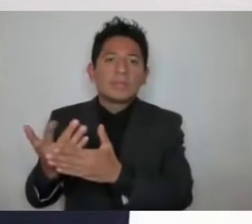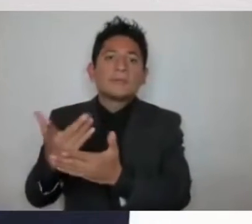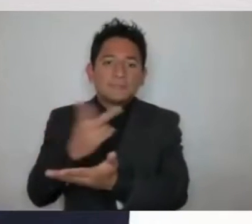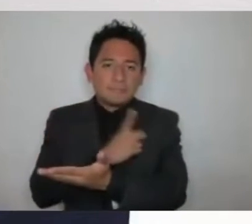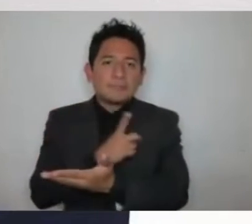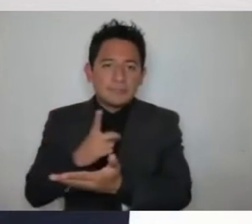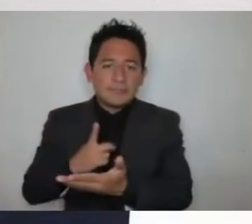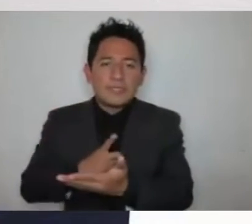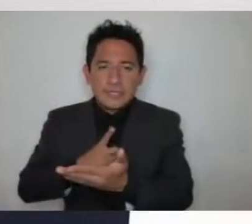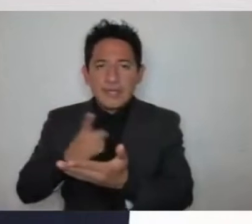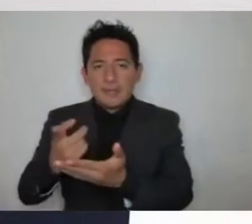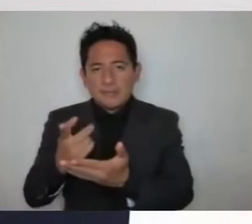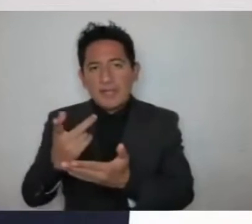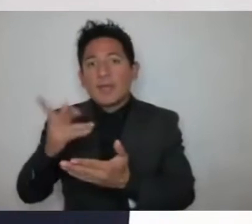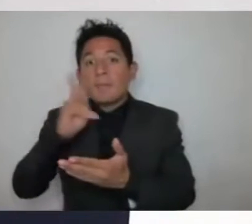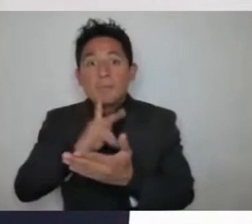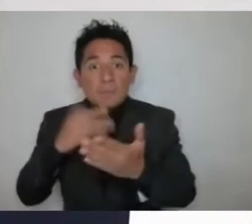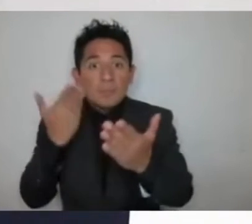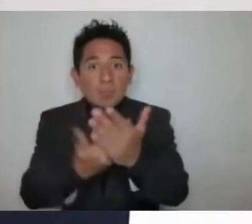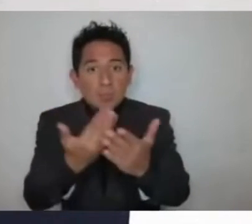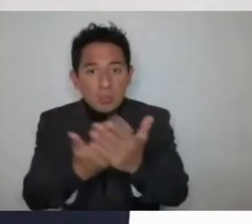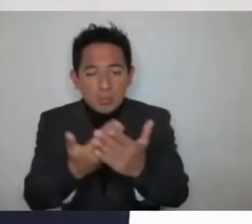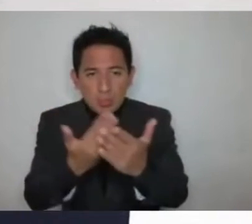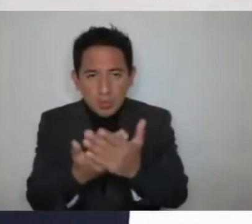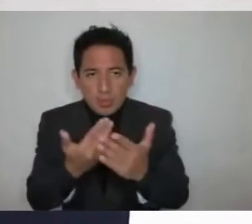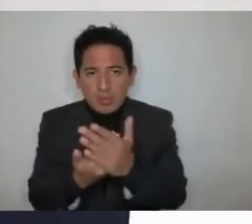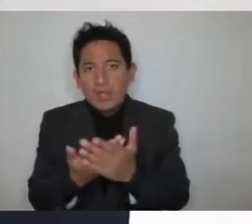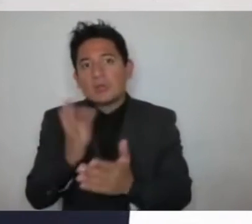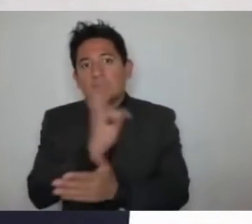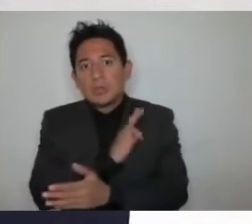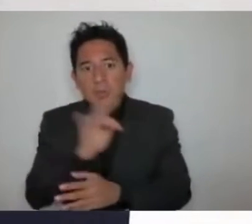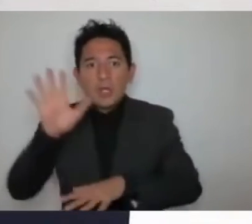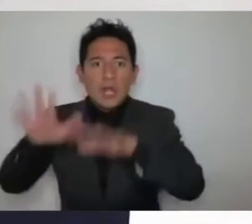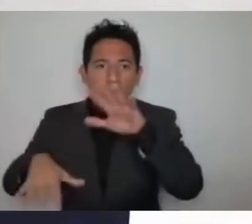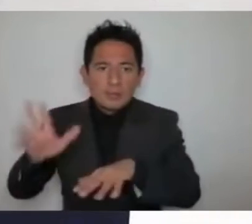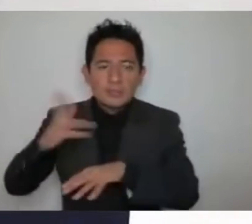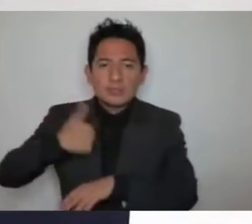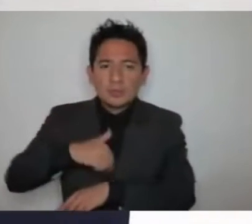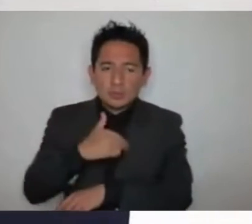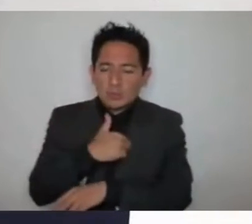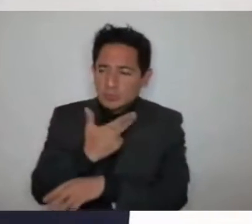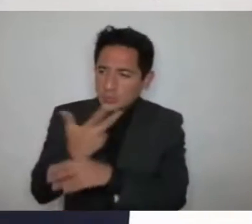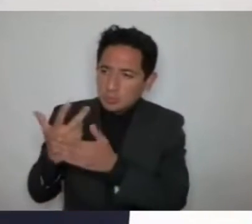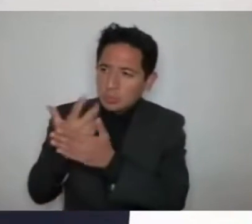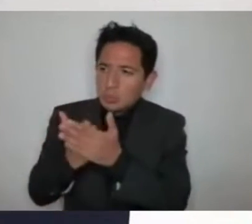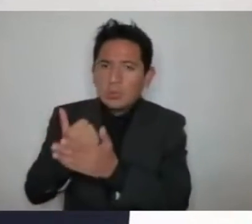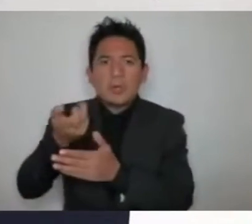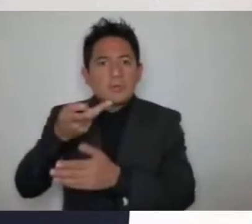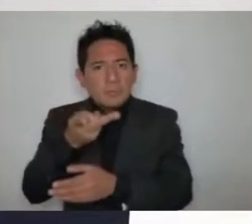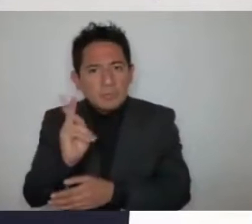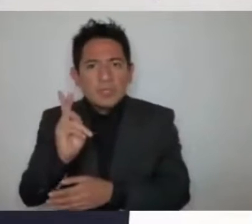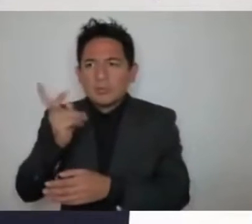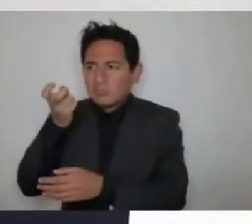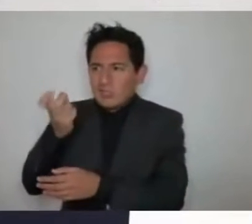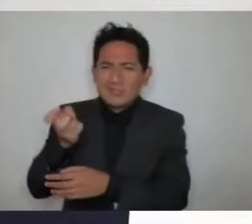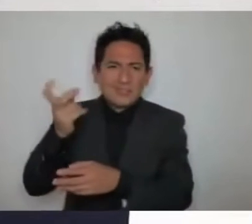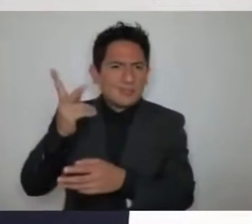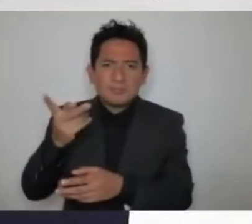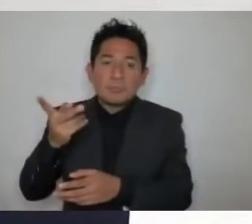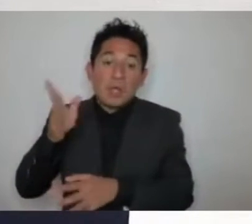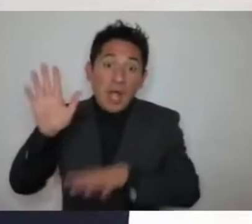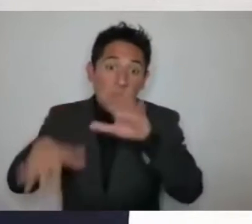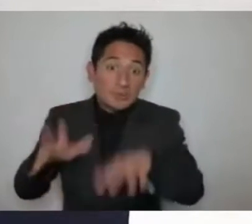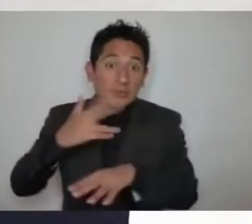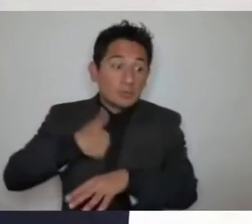pero aún así pruebas que se hubieran generado en esta retención sí tendrán que ser declaradas inválidas y por lo tanto no ser parte del